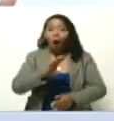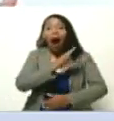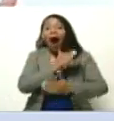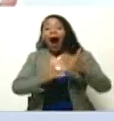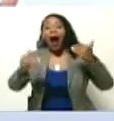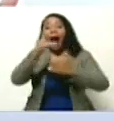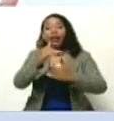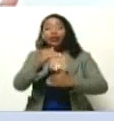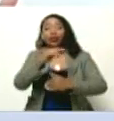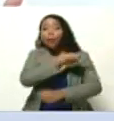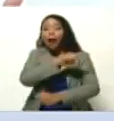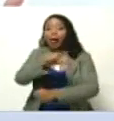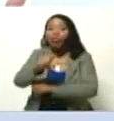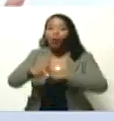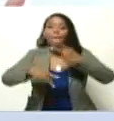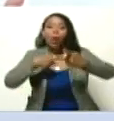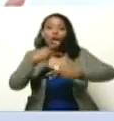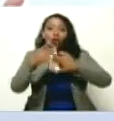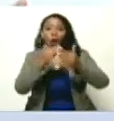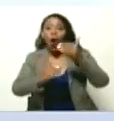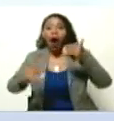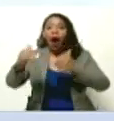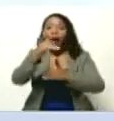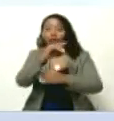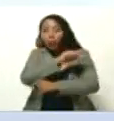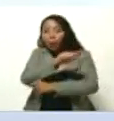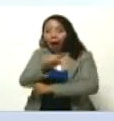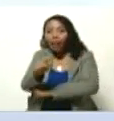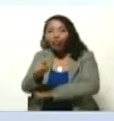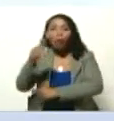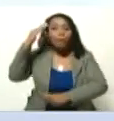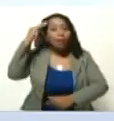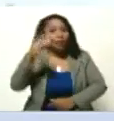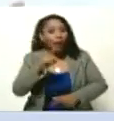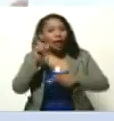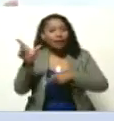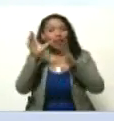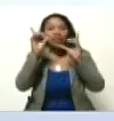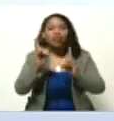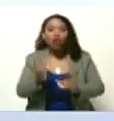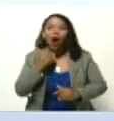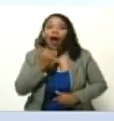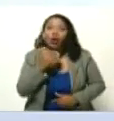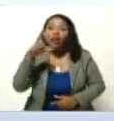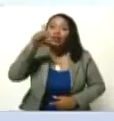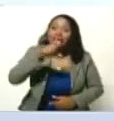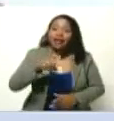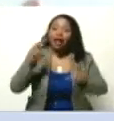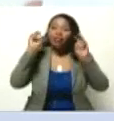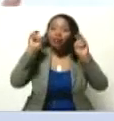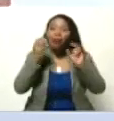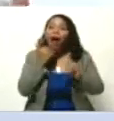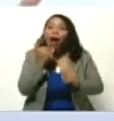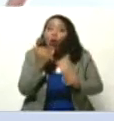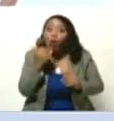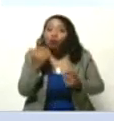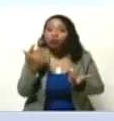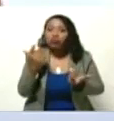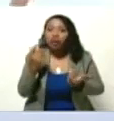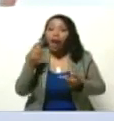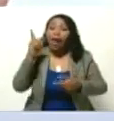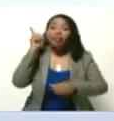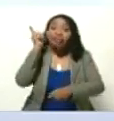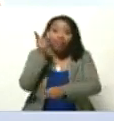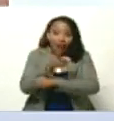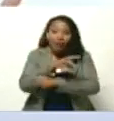un alto mando político militar, de acuerdo a la situación que se vaya a discutir. Eso debe estar en los estados,